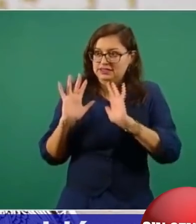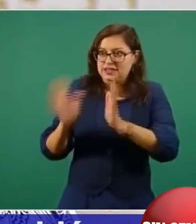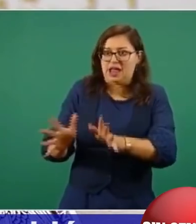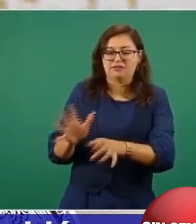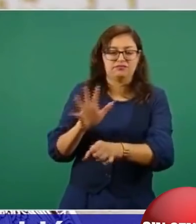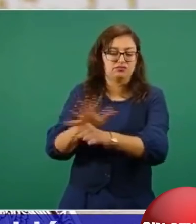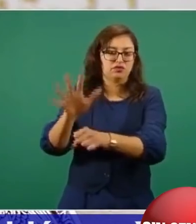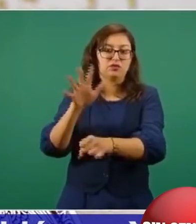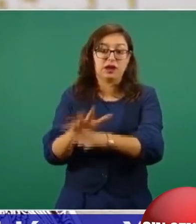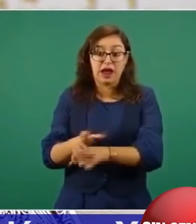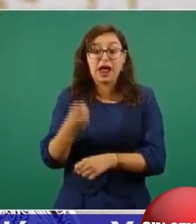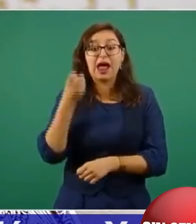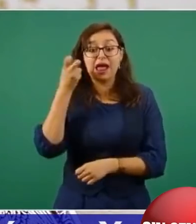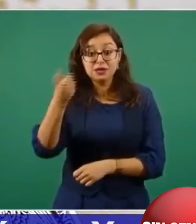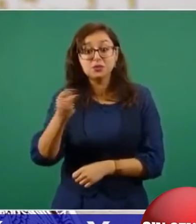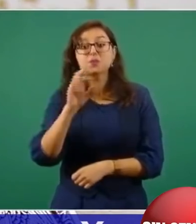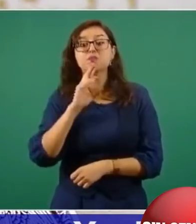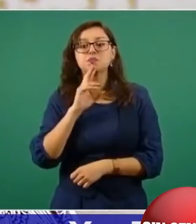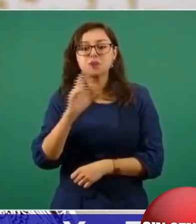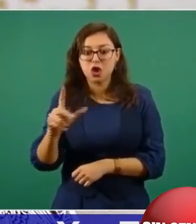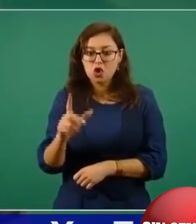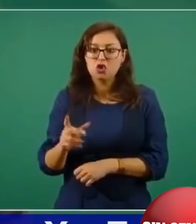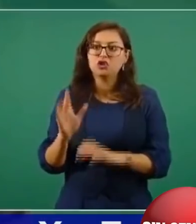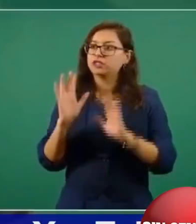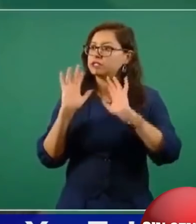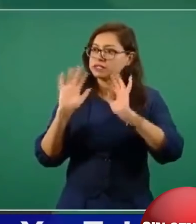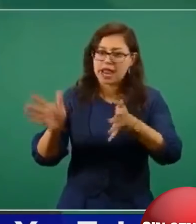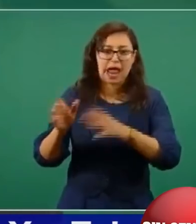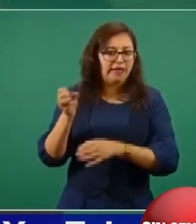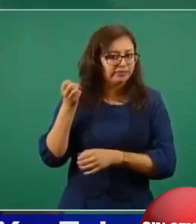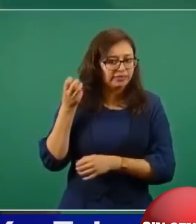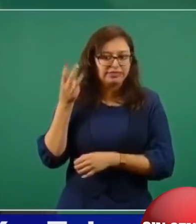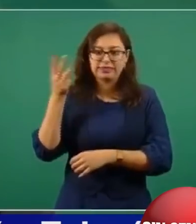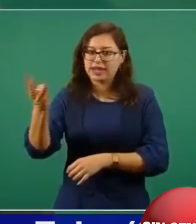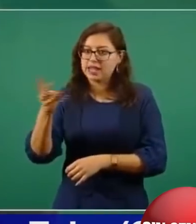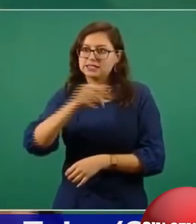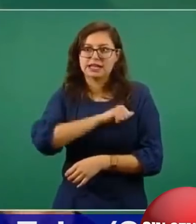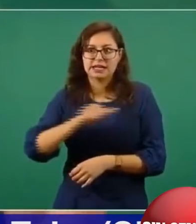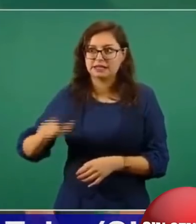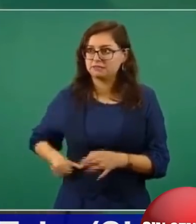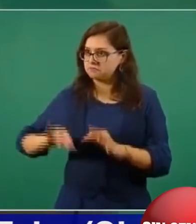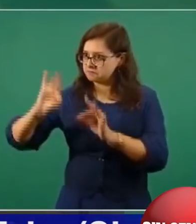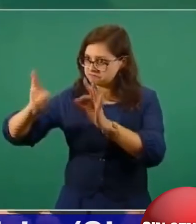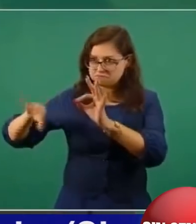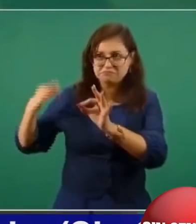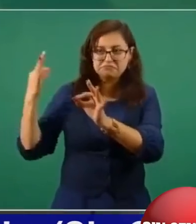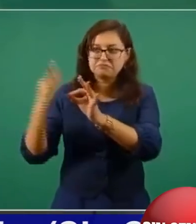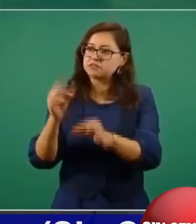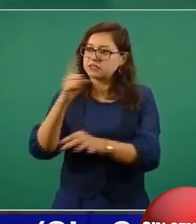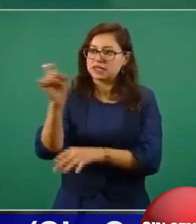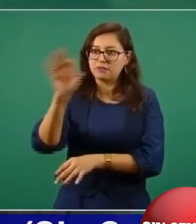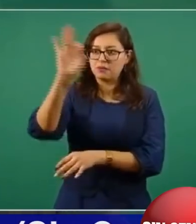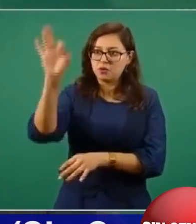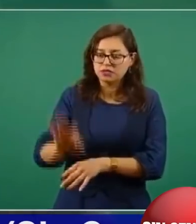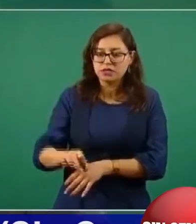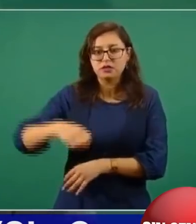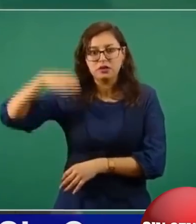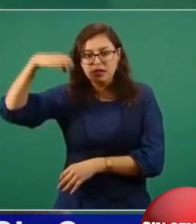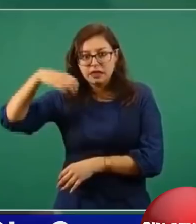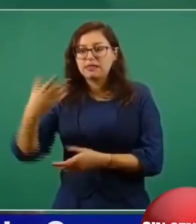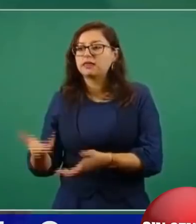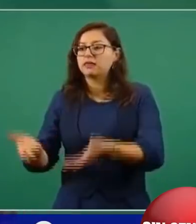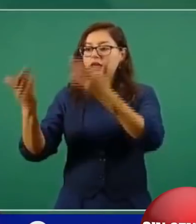demarcaciones. Entonces es mejor cubrir esas 3 demarcaciones y en los siguientes embarques cubrir otras tantas, lo mismo